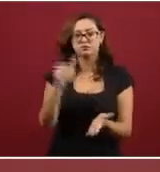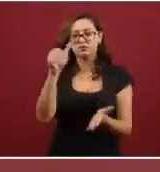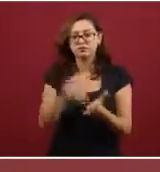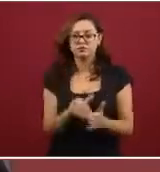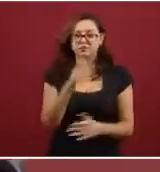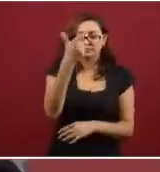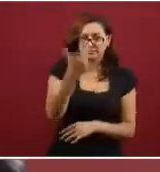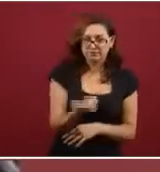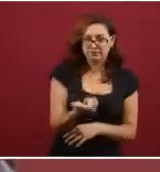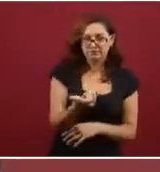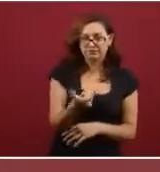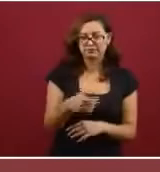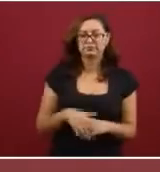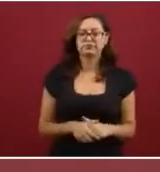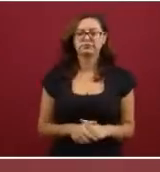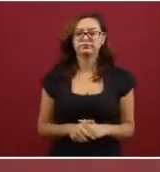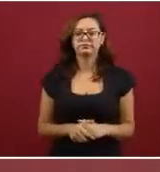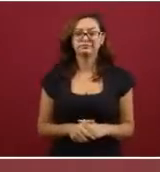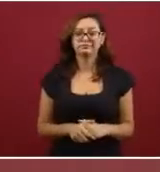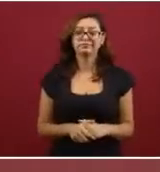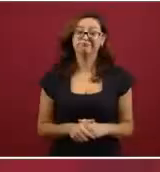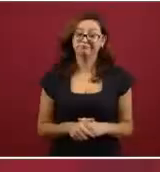Entonces, por eso a ella